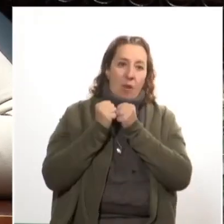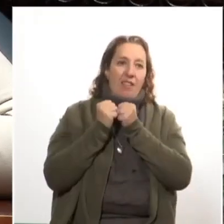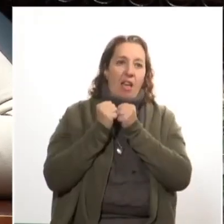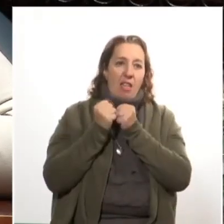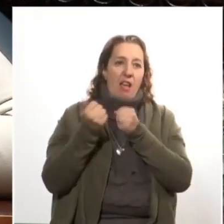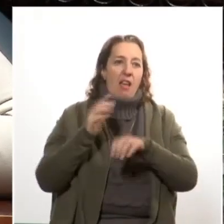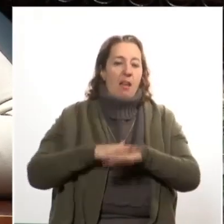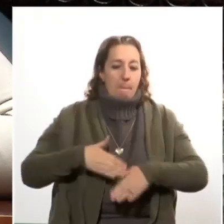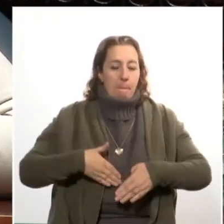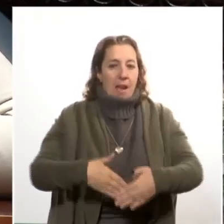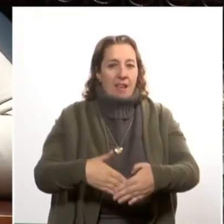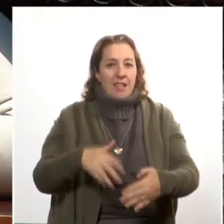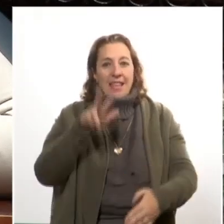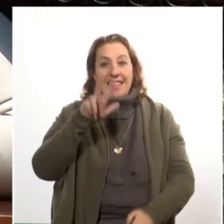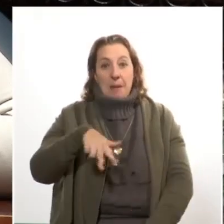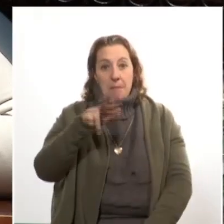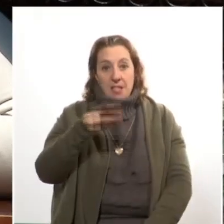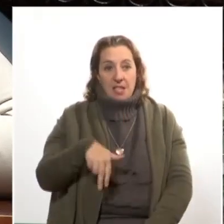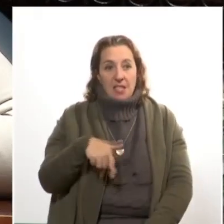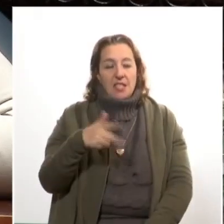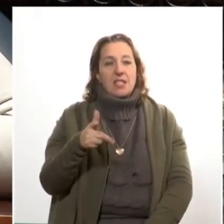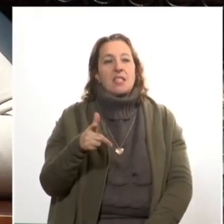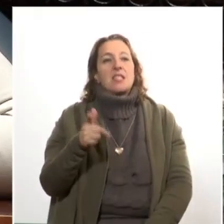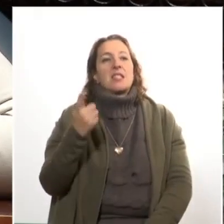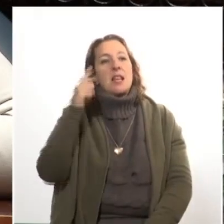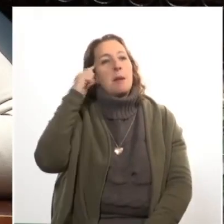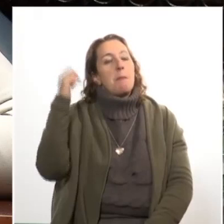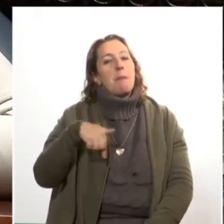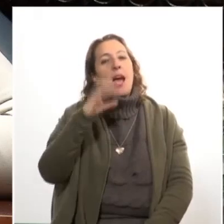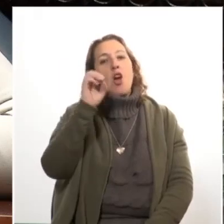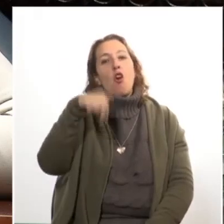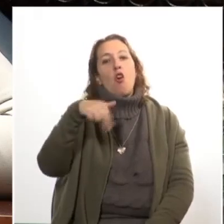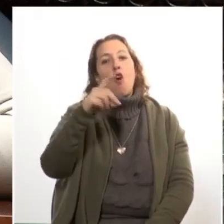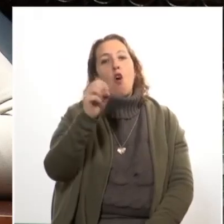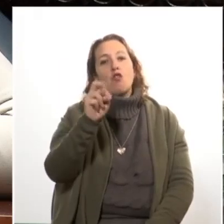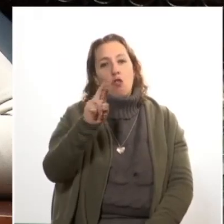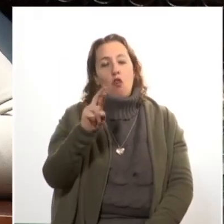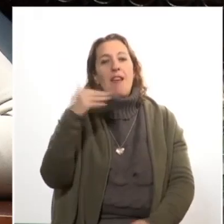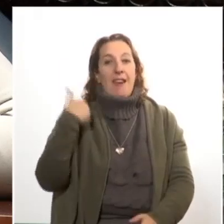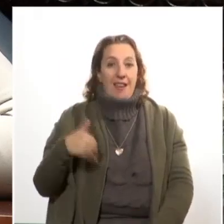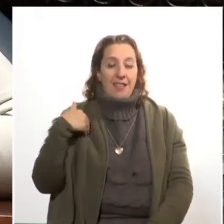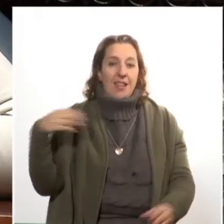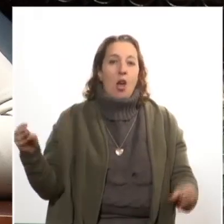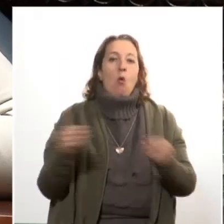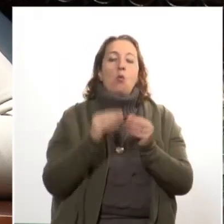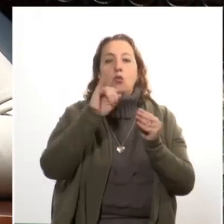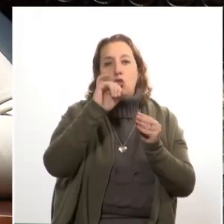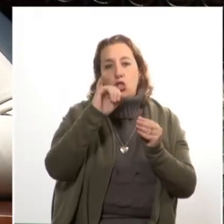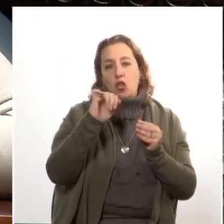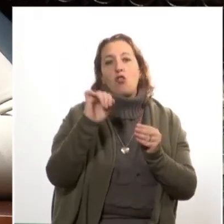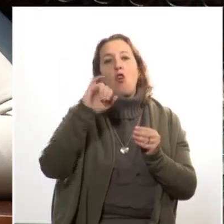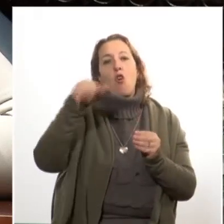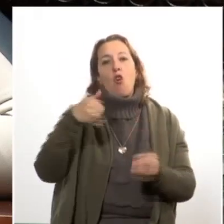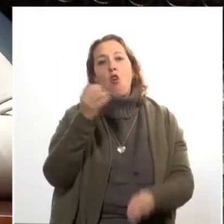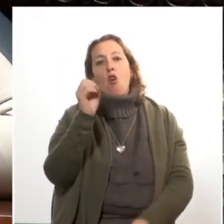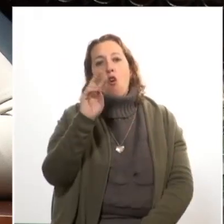estando embarazada de 3 meses en el marco del Plan Cóndor en Argentina, junto a su yerno Jorge Zaffaroni